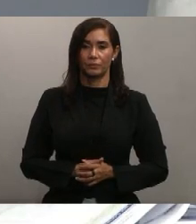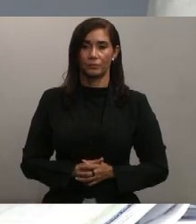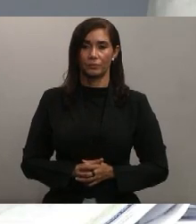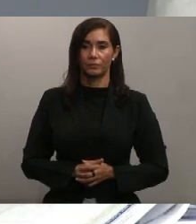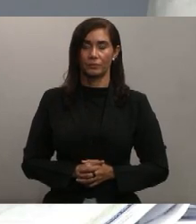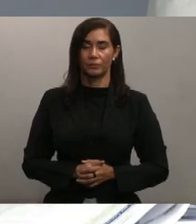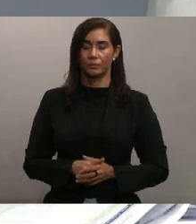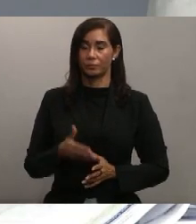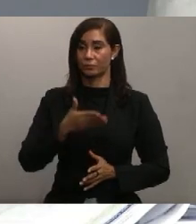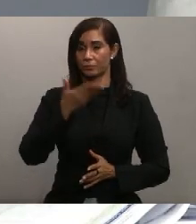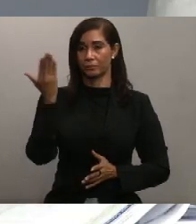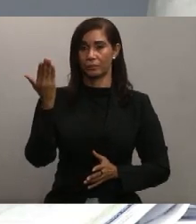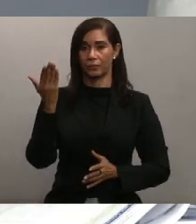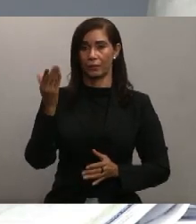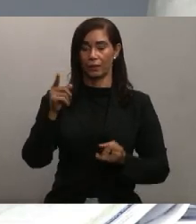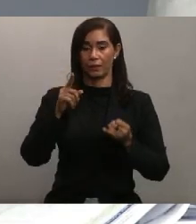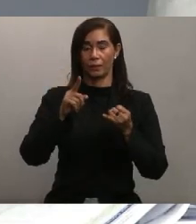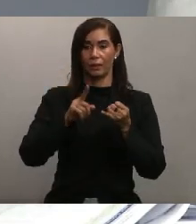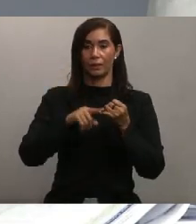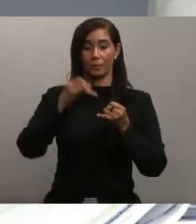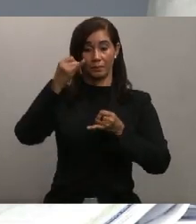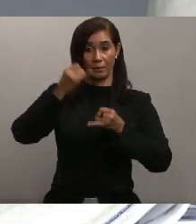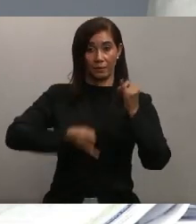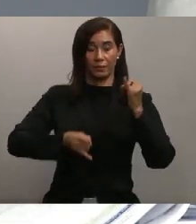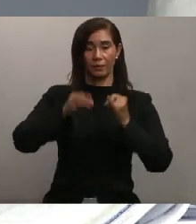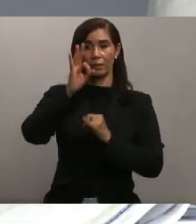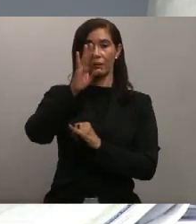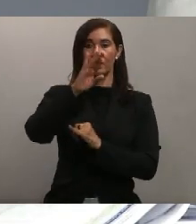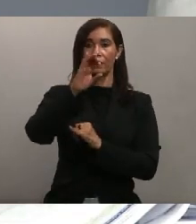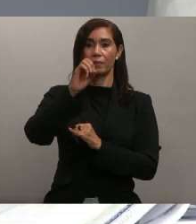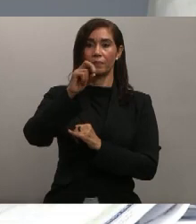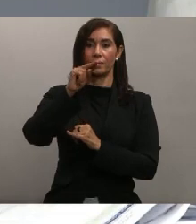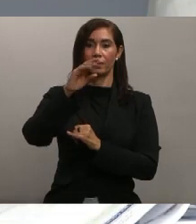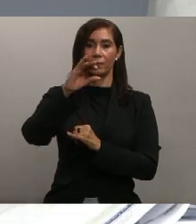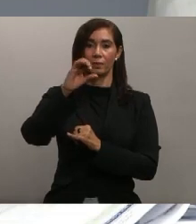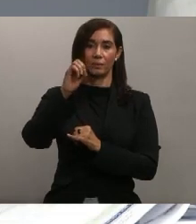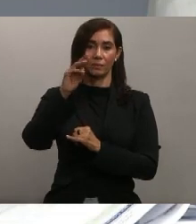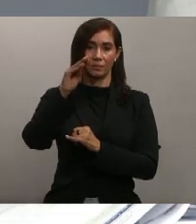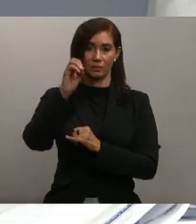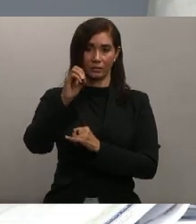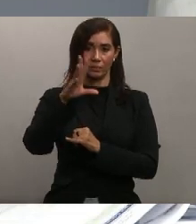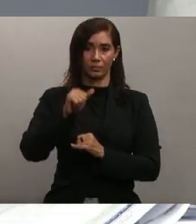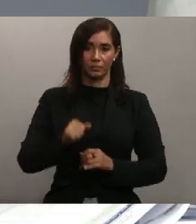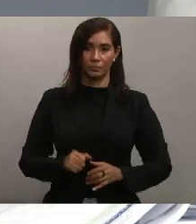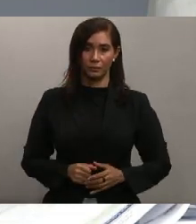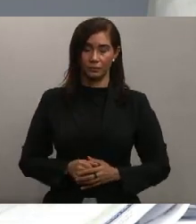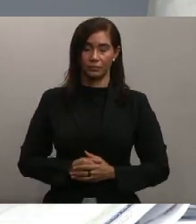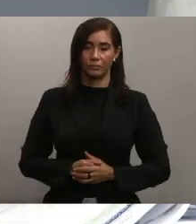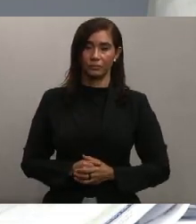No se encuentra. Para terminar, Francisco Marte. Adelante, Francisco.